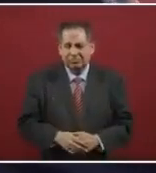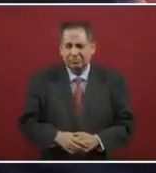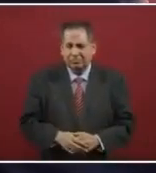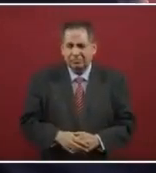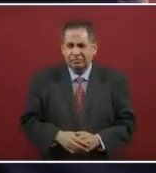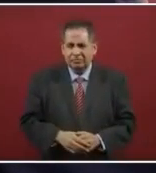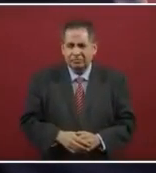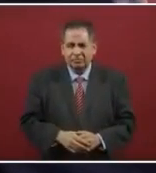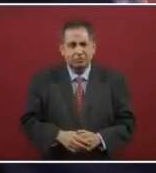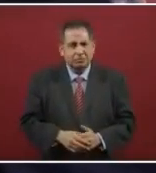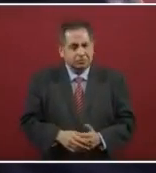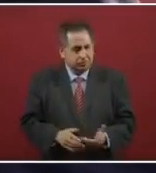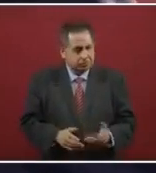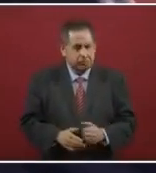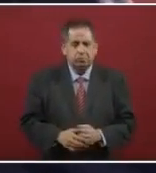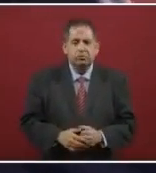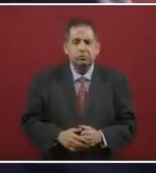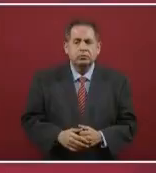Ojalá y